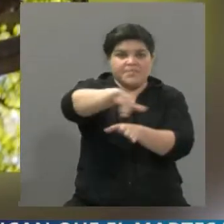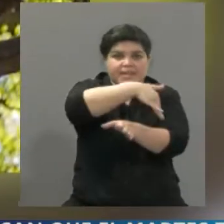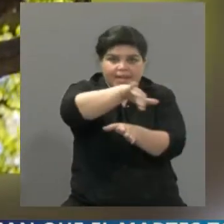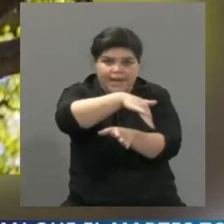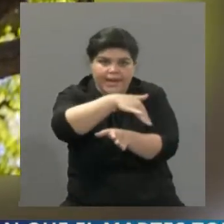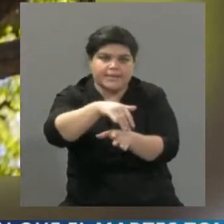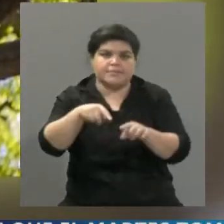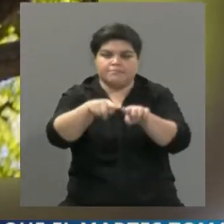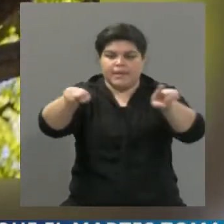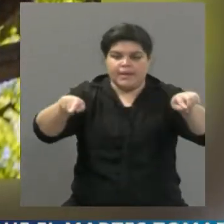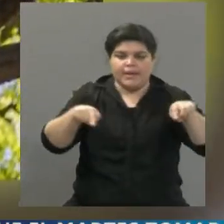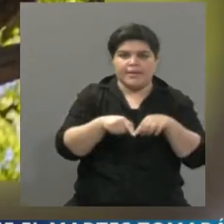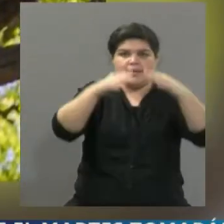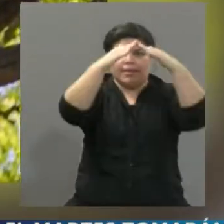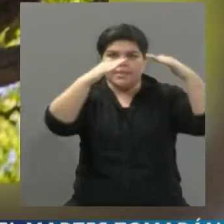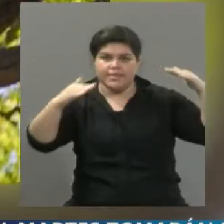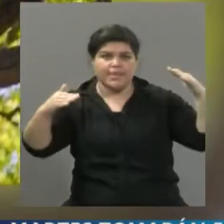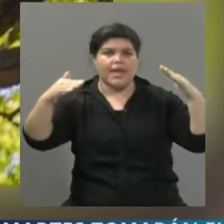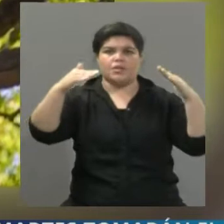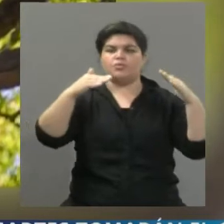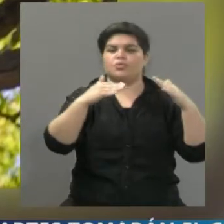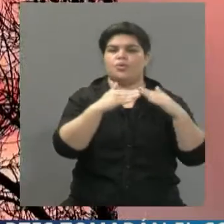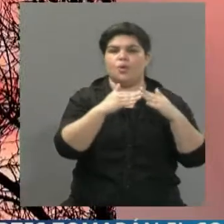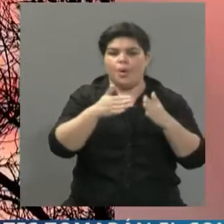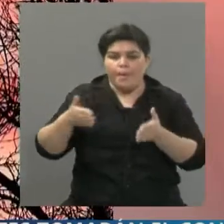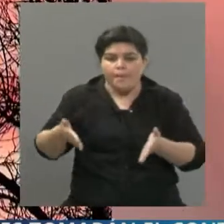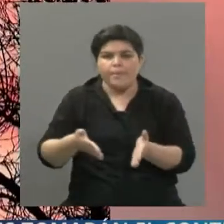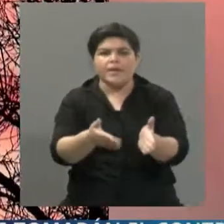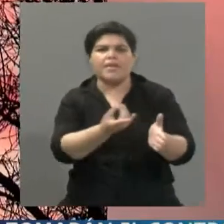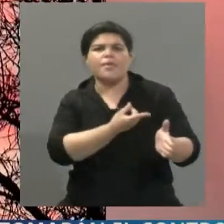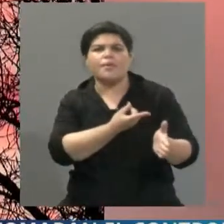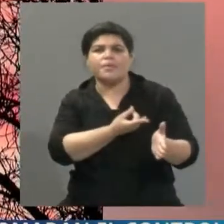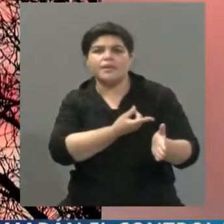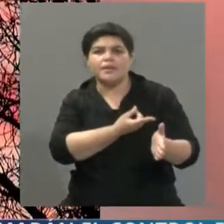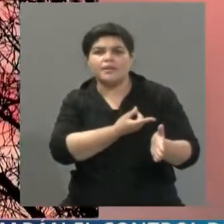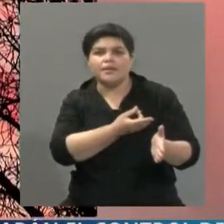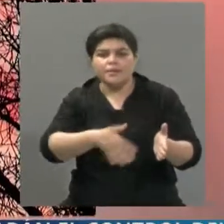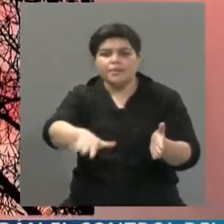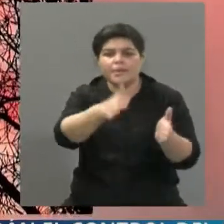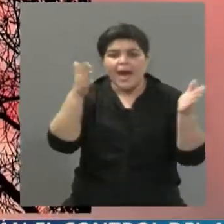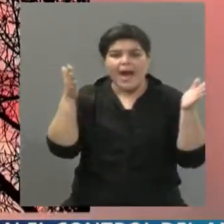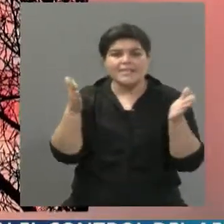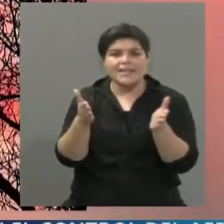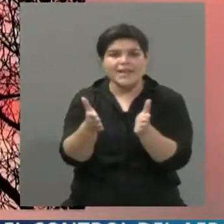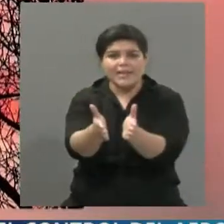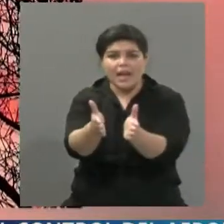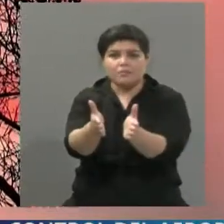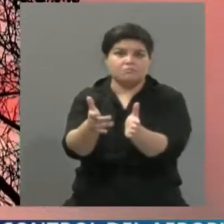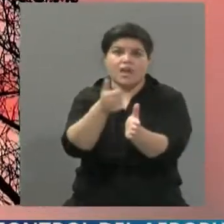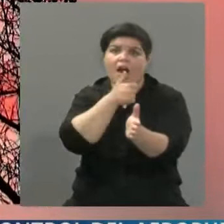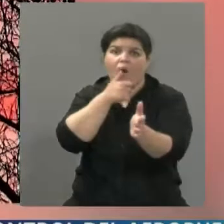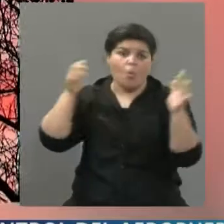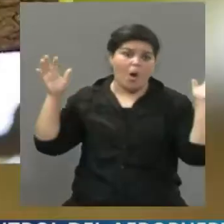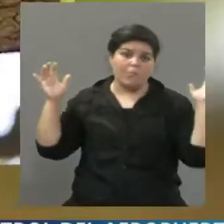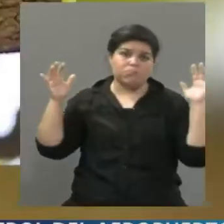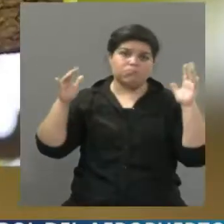jardines, techos, veredas, todo va a dar a las acequias. Claro. Toda la agua de los techos de las casas, de los